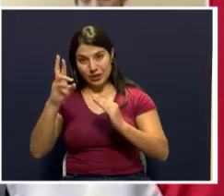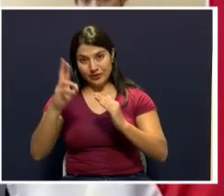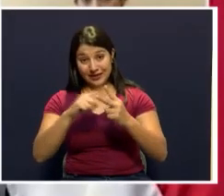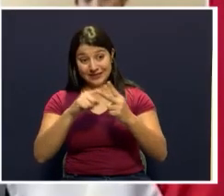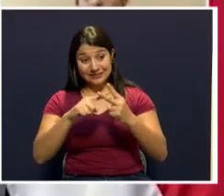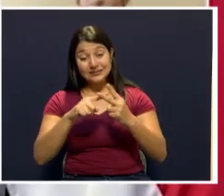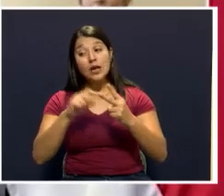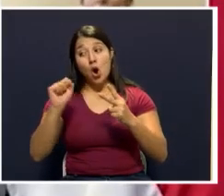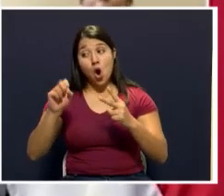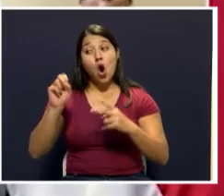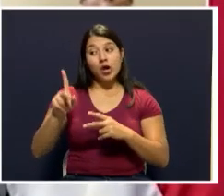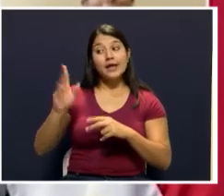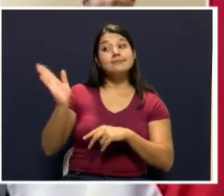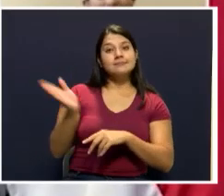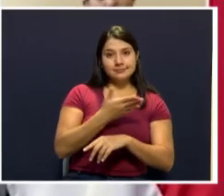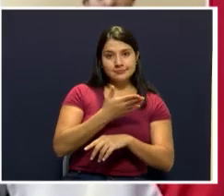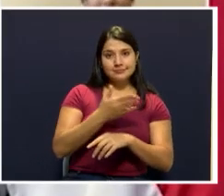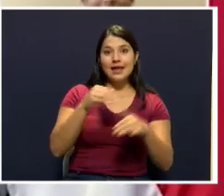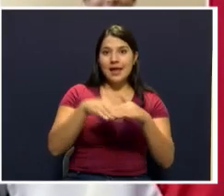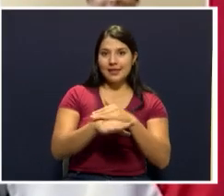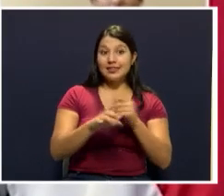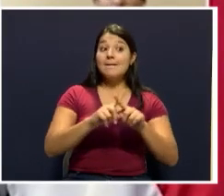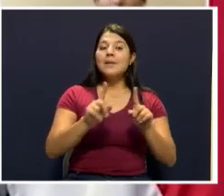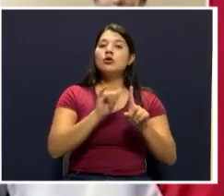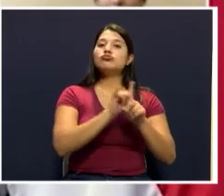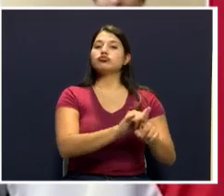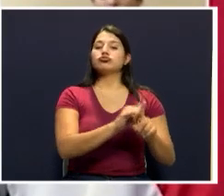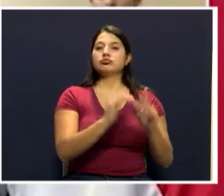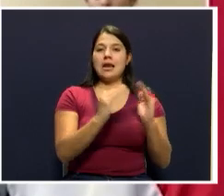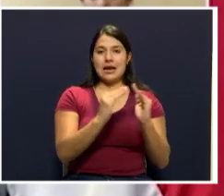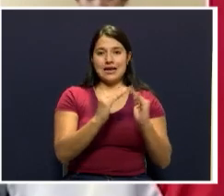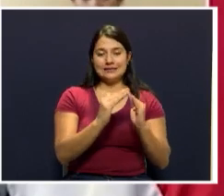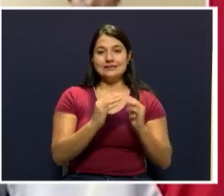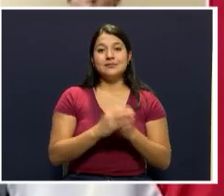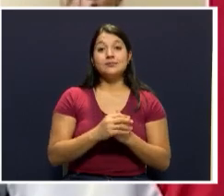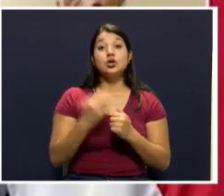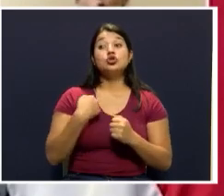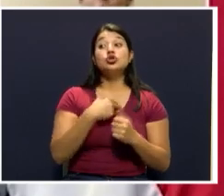tema migratorio, del 19 de marzo a la fecha se han rechazado